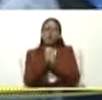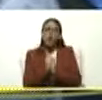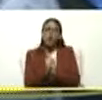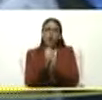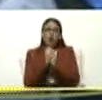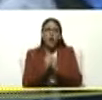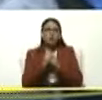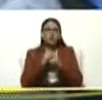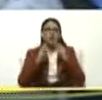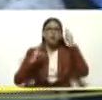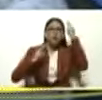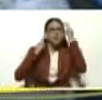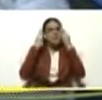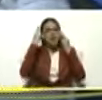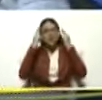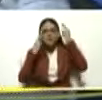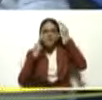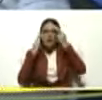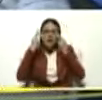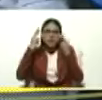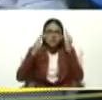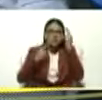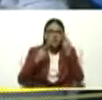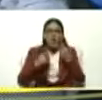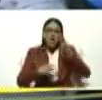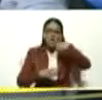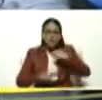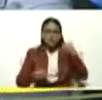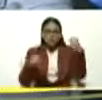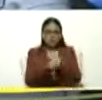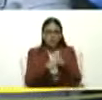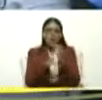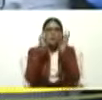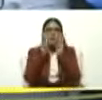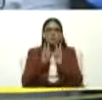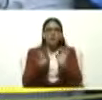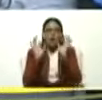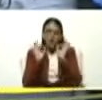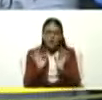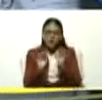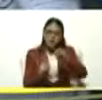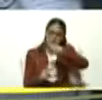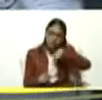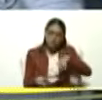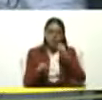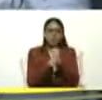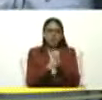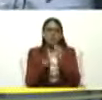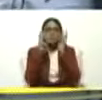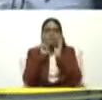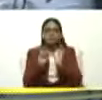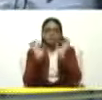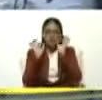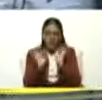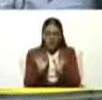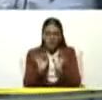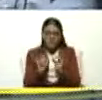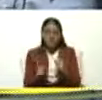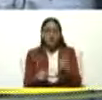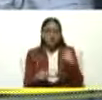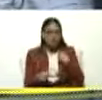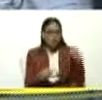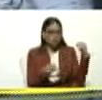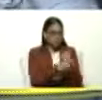la reflexión y de las buenas acciones. Y de las buenas acciones, oración, reflexión,